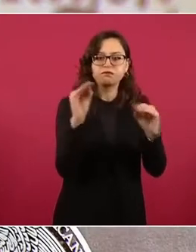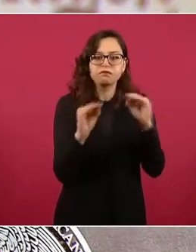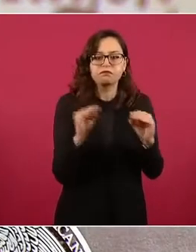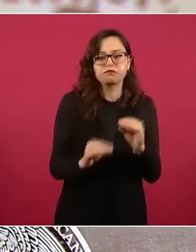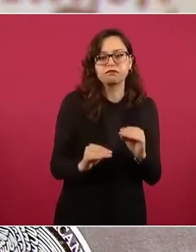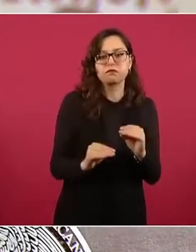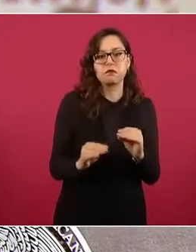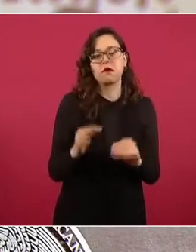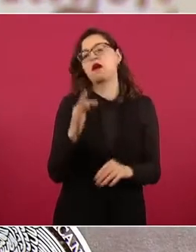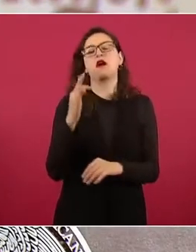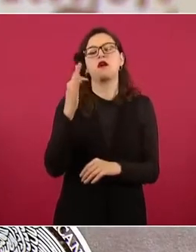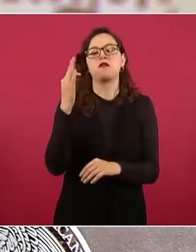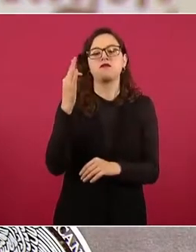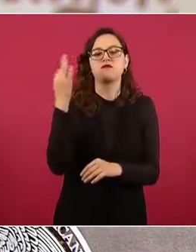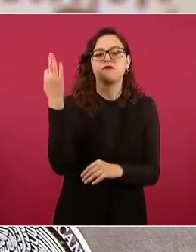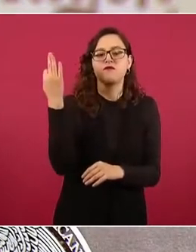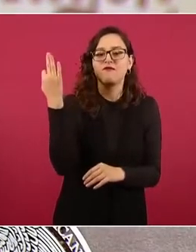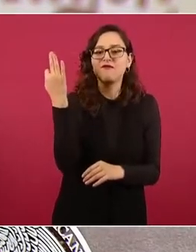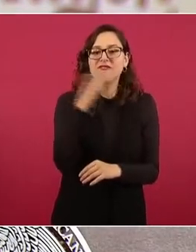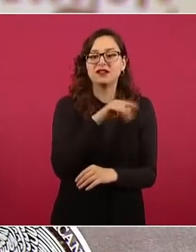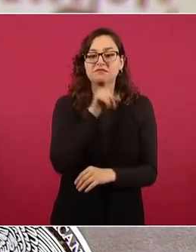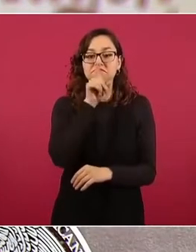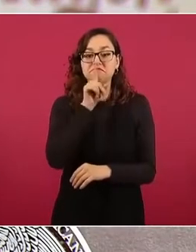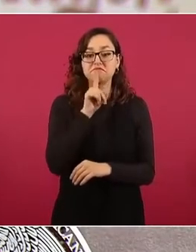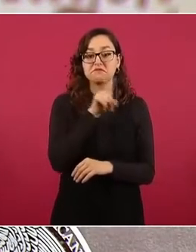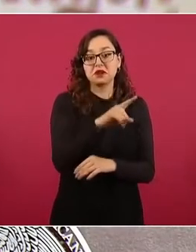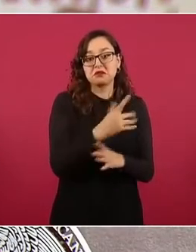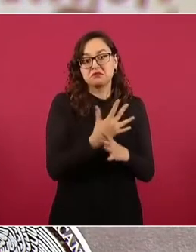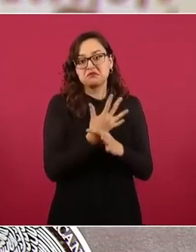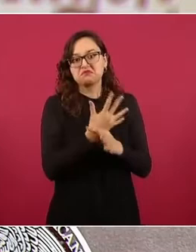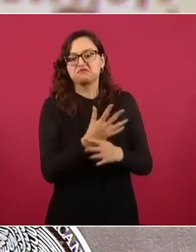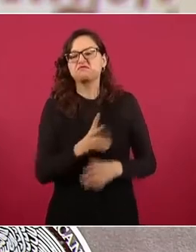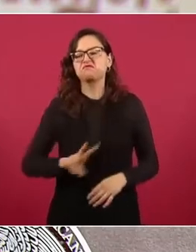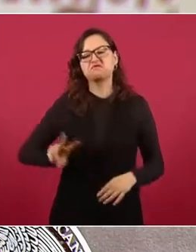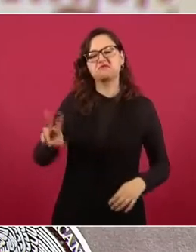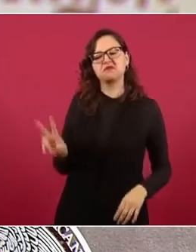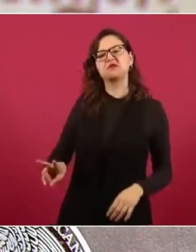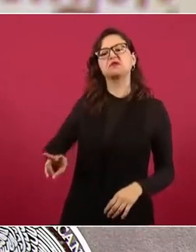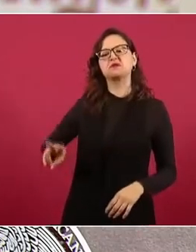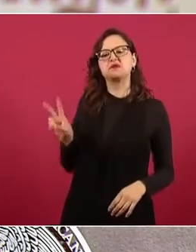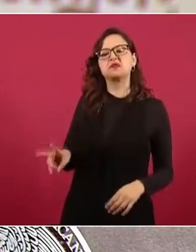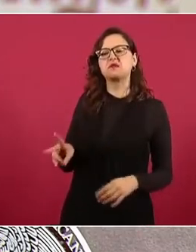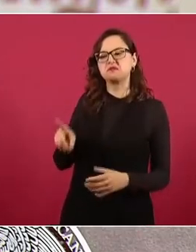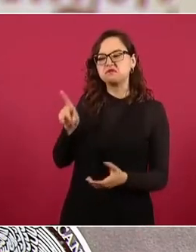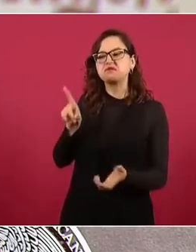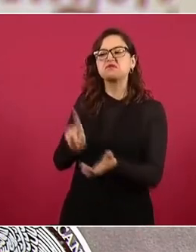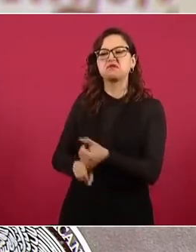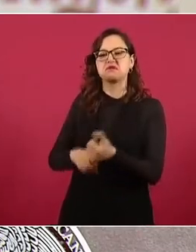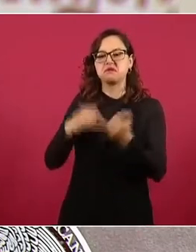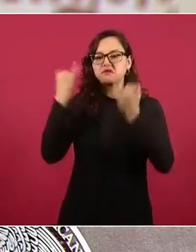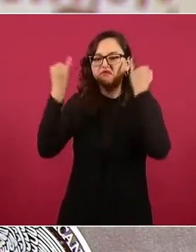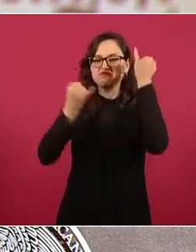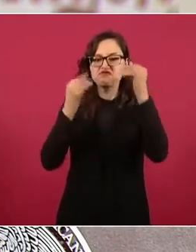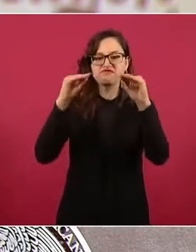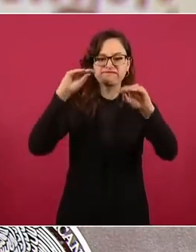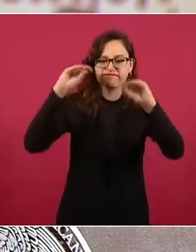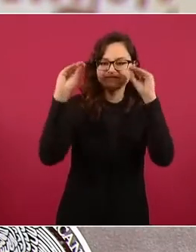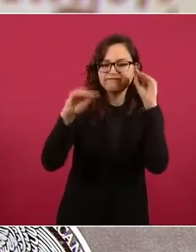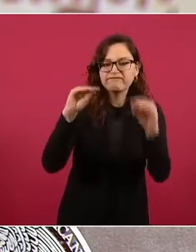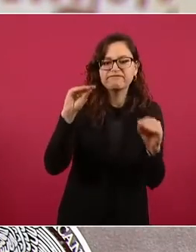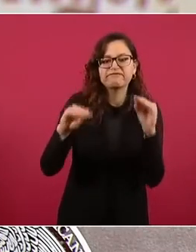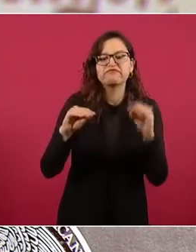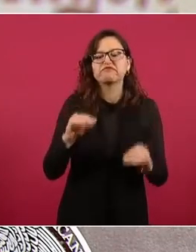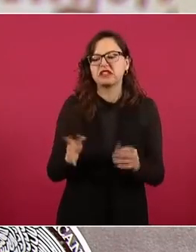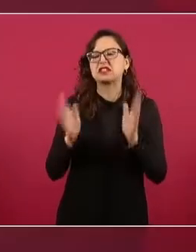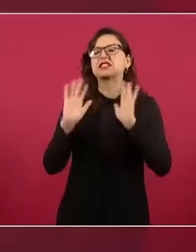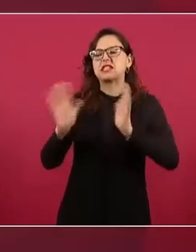supuestamente fuentes confiables de Palacio Nacional y dizque súper cercanísimas al